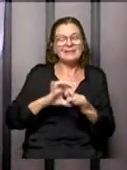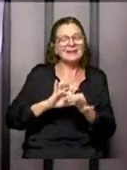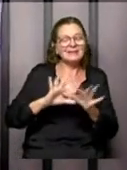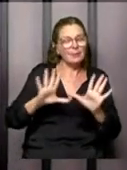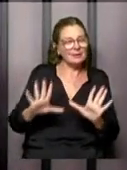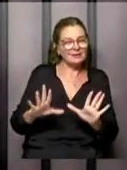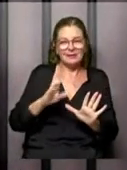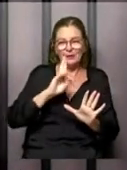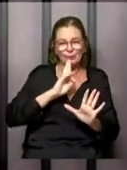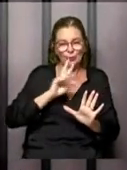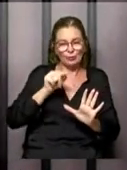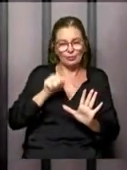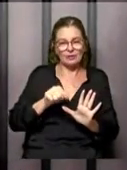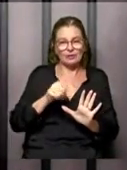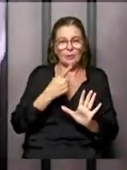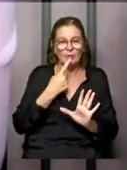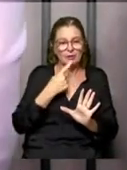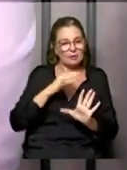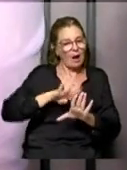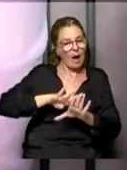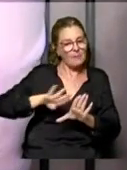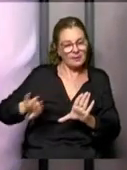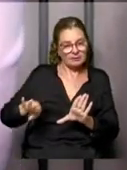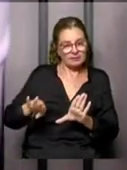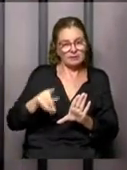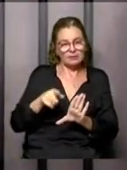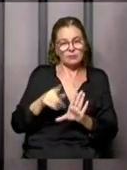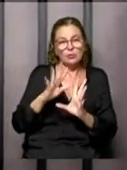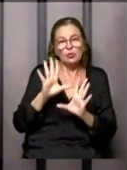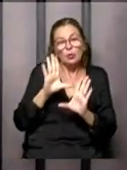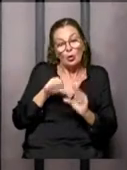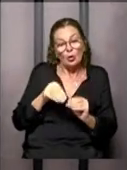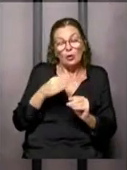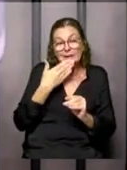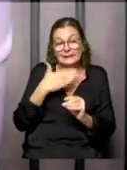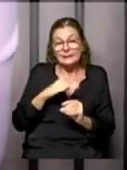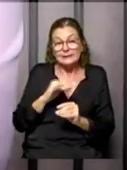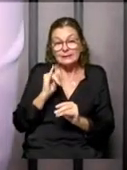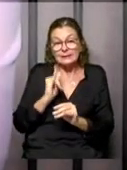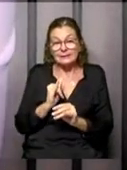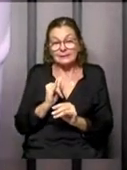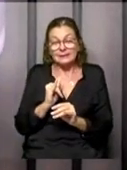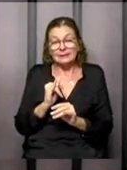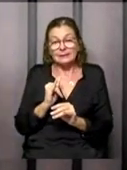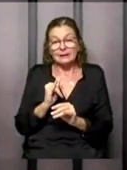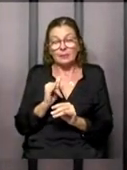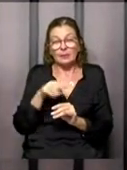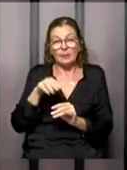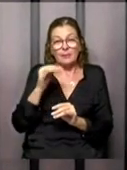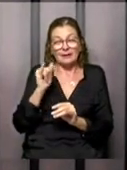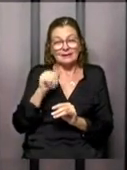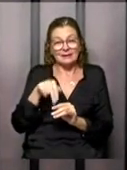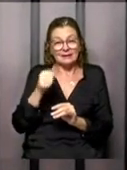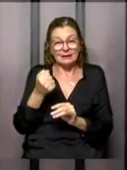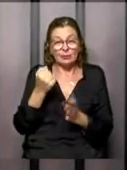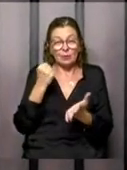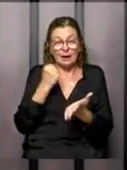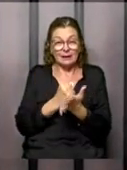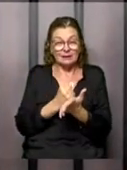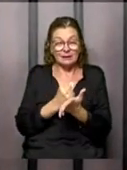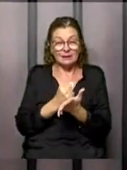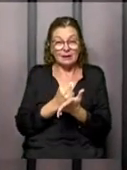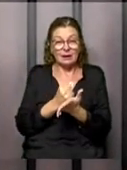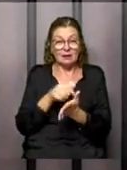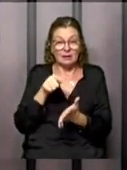las resoluciones que se toman desde el punto de vista político, de todas formas entiendo que para Martina es una garantía, porque esta es su